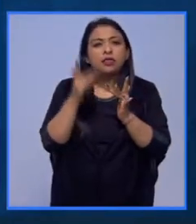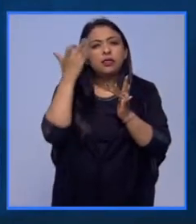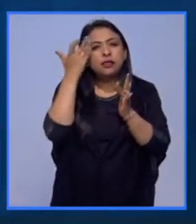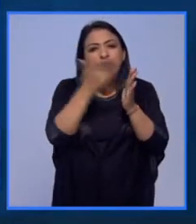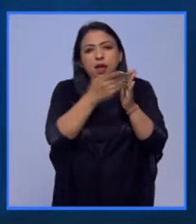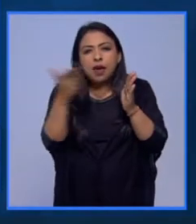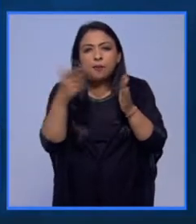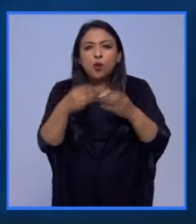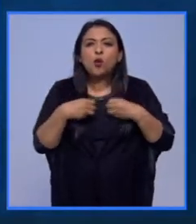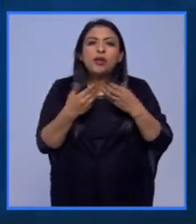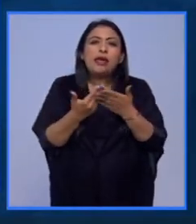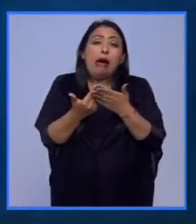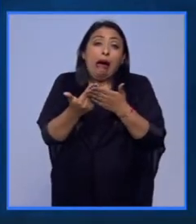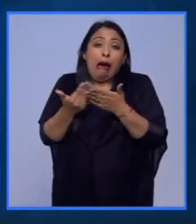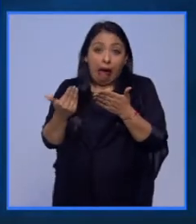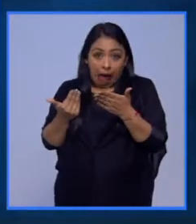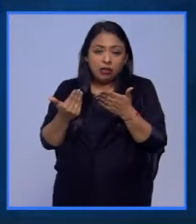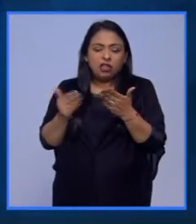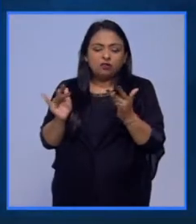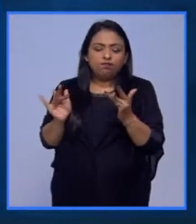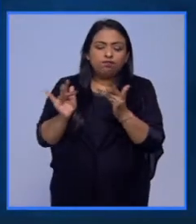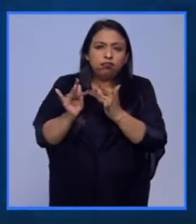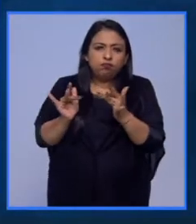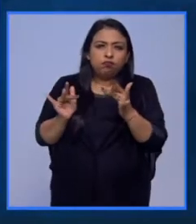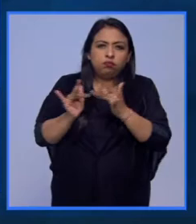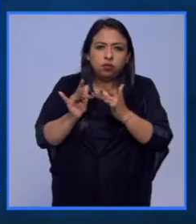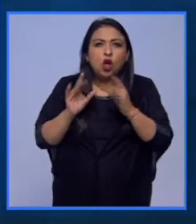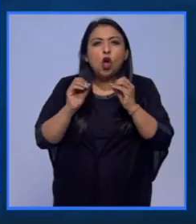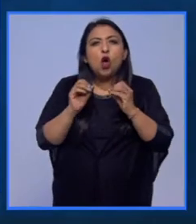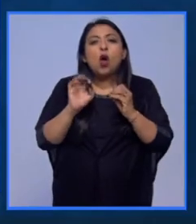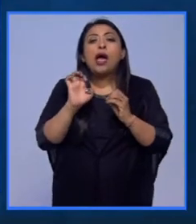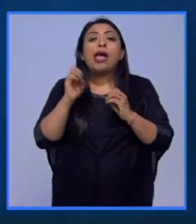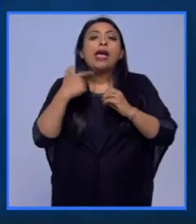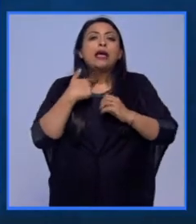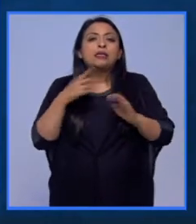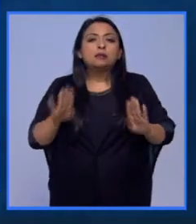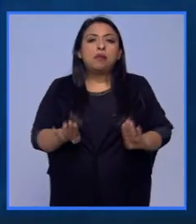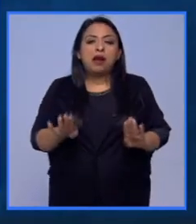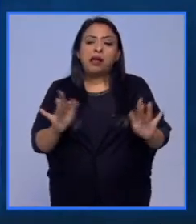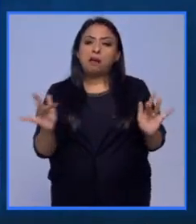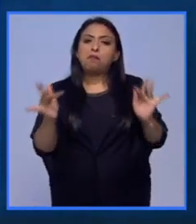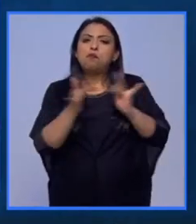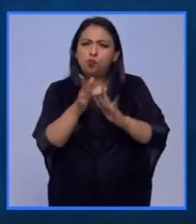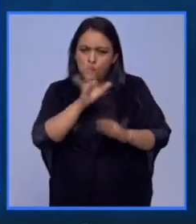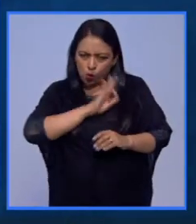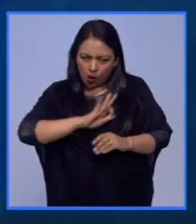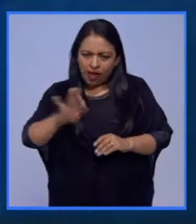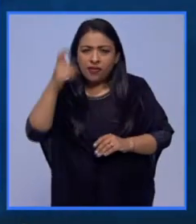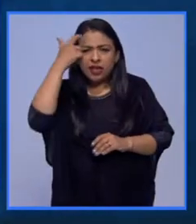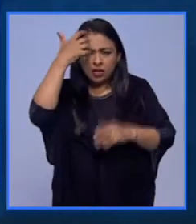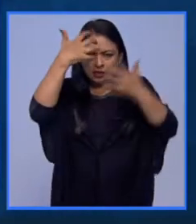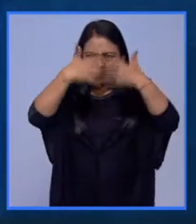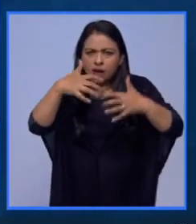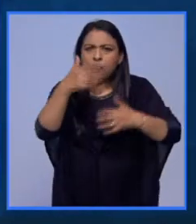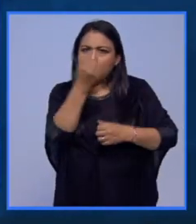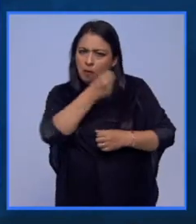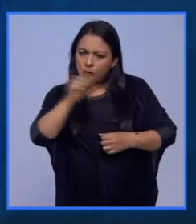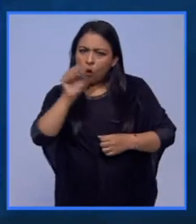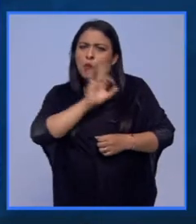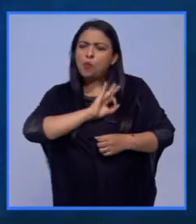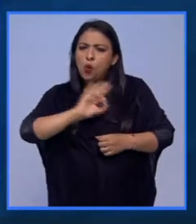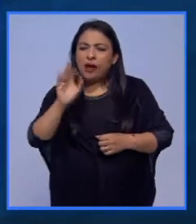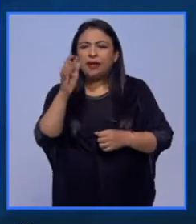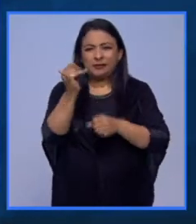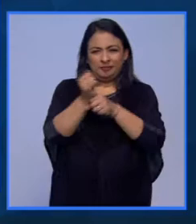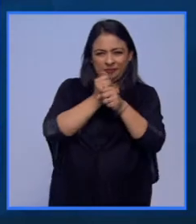episodios de la vida anterior y reconectarse con exparejas. Todo esto es posible porque el cerebro es capaz de hacerlo. Un